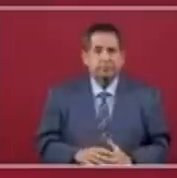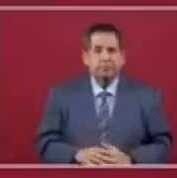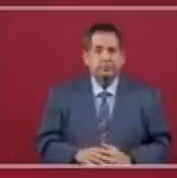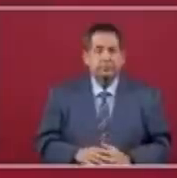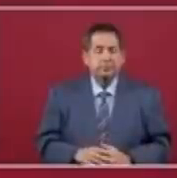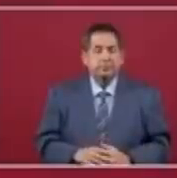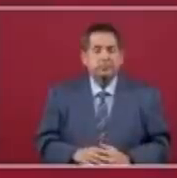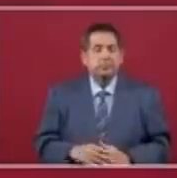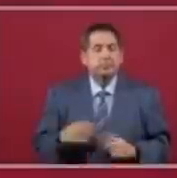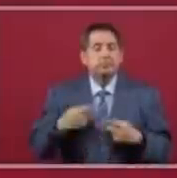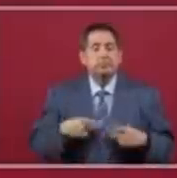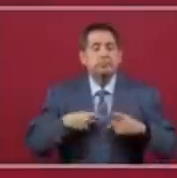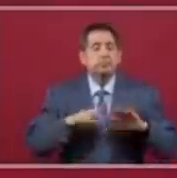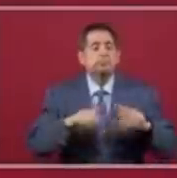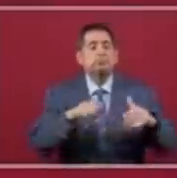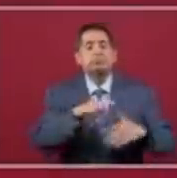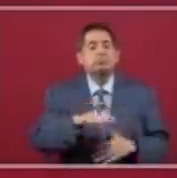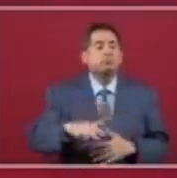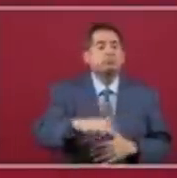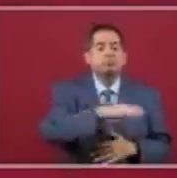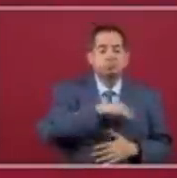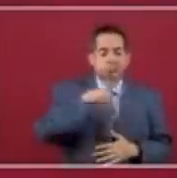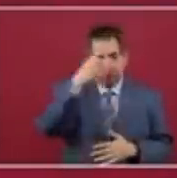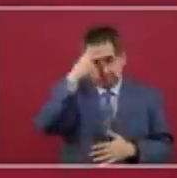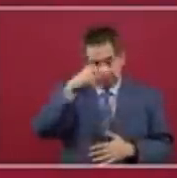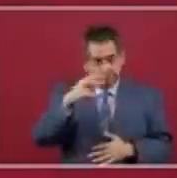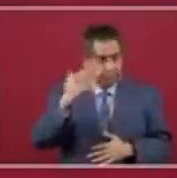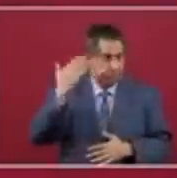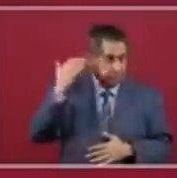el pueblo de México no tenía